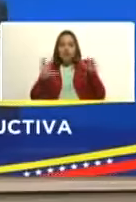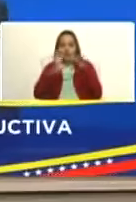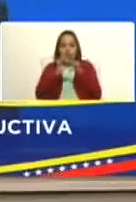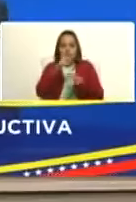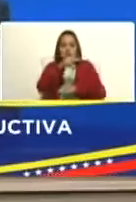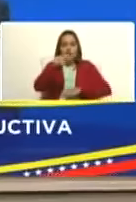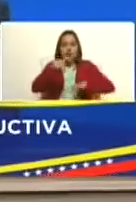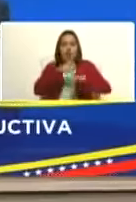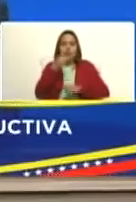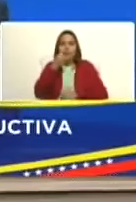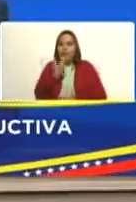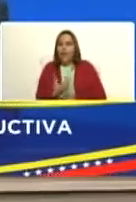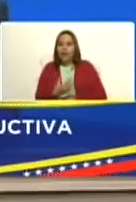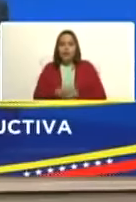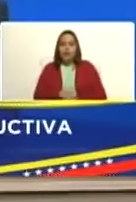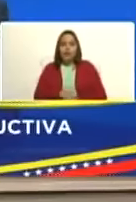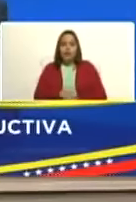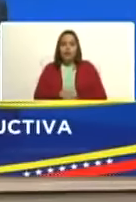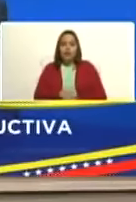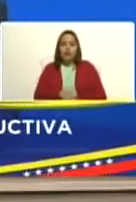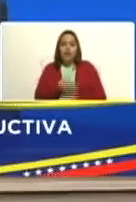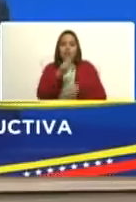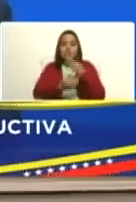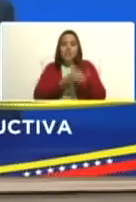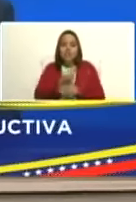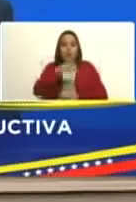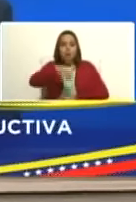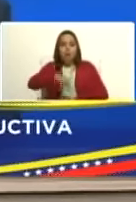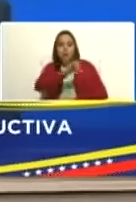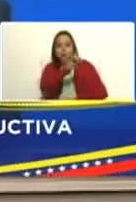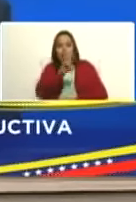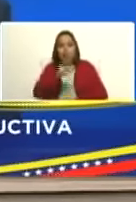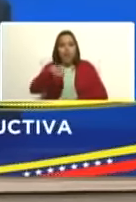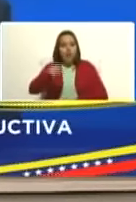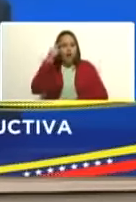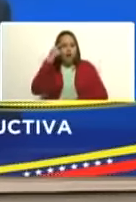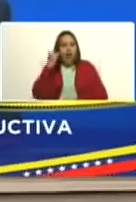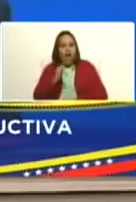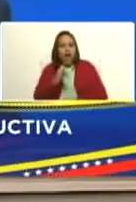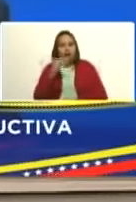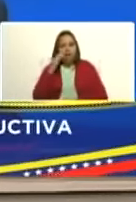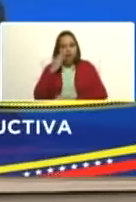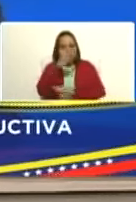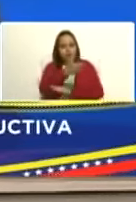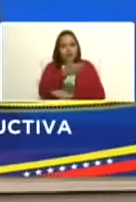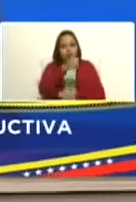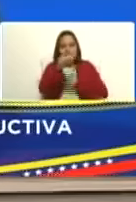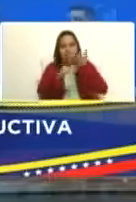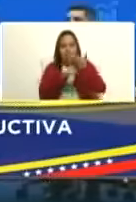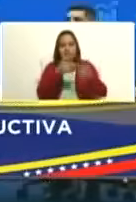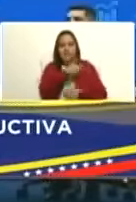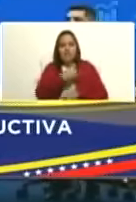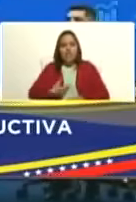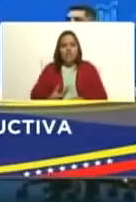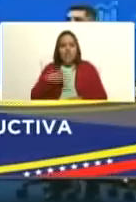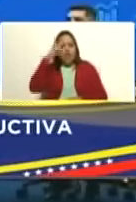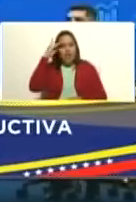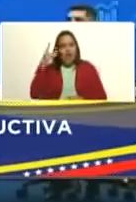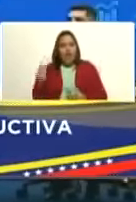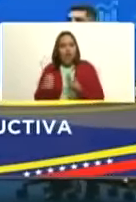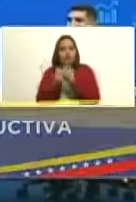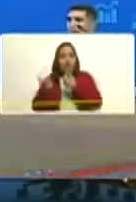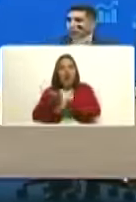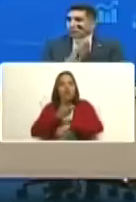nacional hermosa que vino de la tierra zuliana el día de hoy. Allá estuvo la vicepresidenta ejecutiva, junto al gobernador